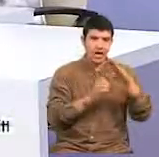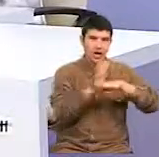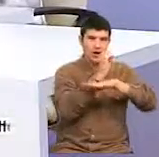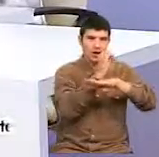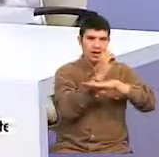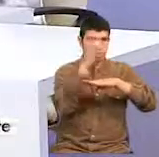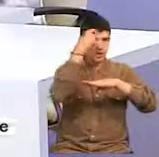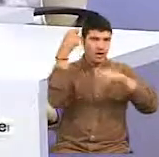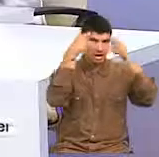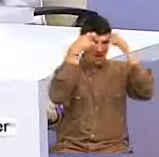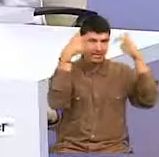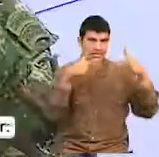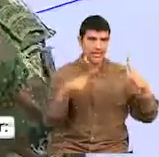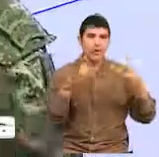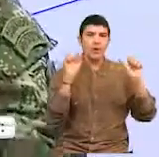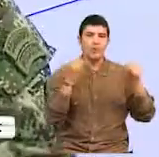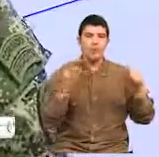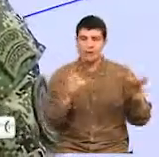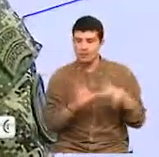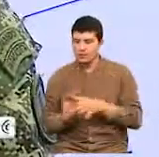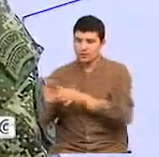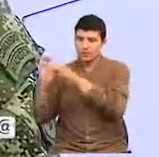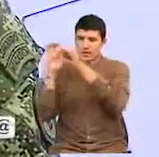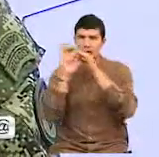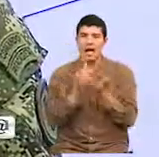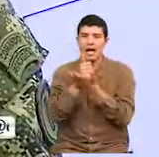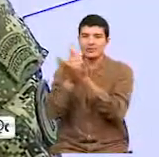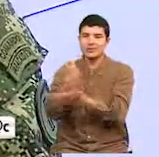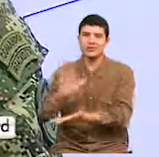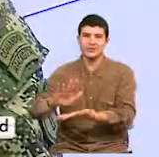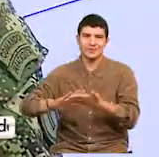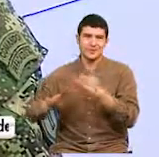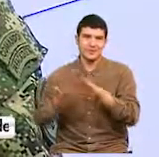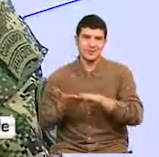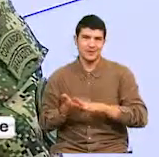Estado, para que puedan llegar a ayudarle a esa población.